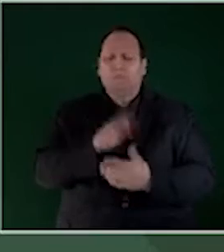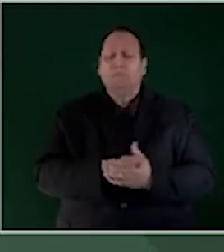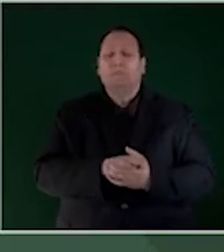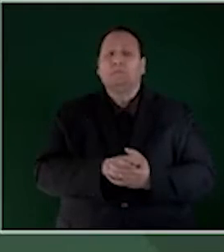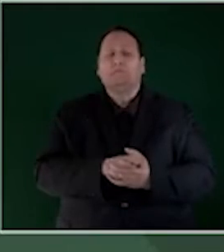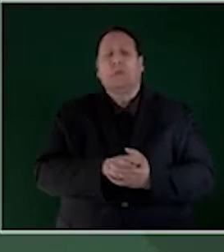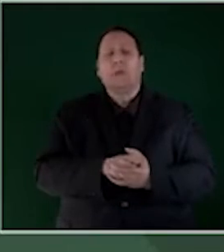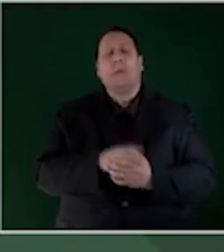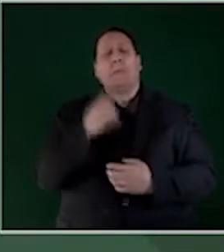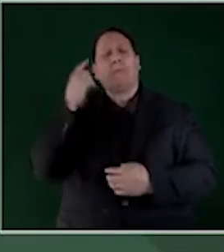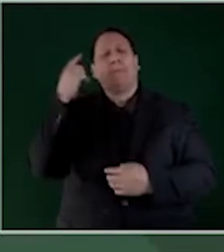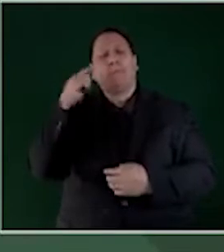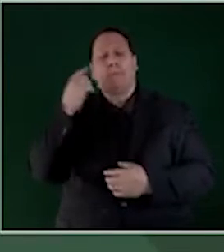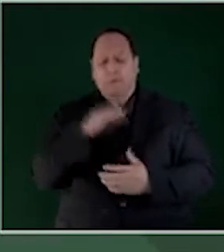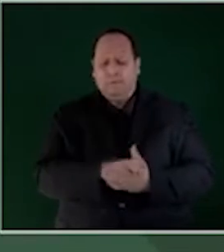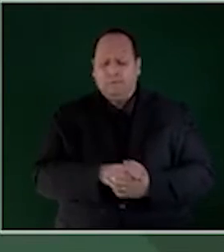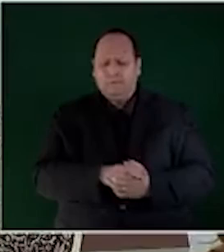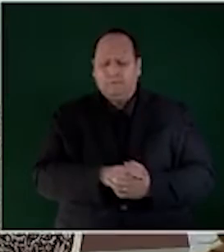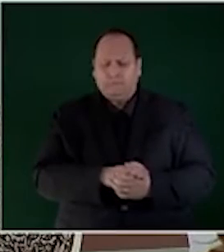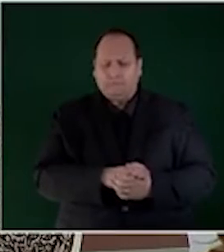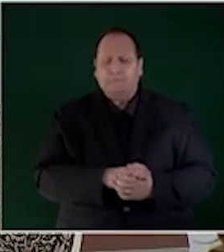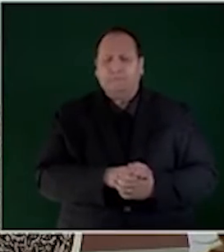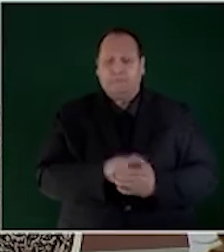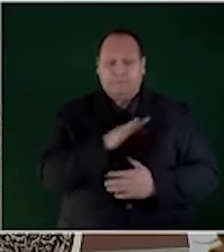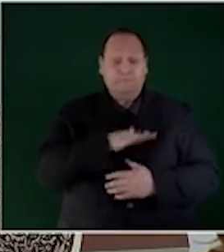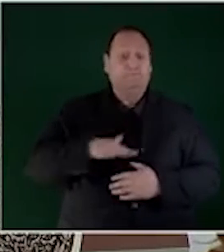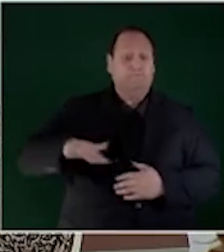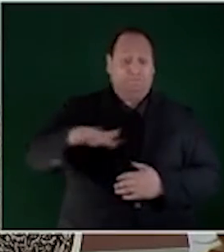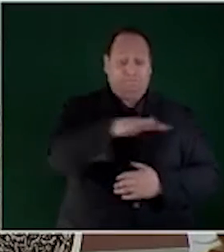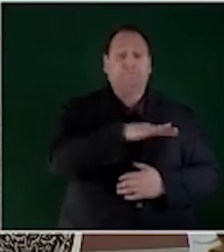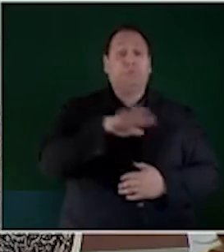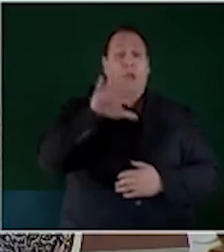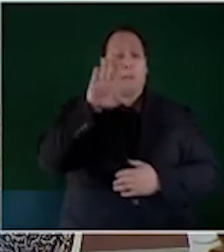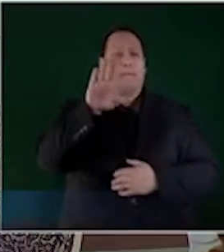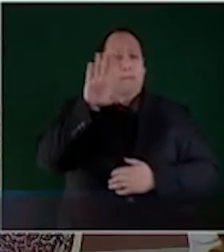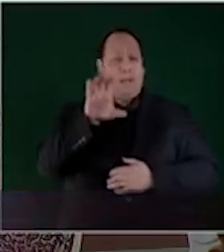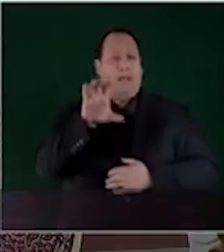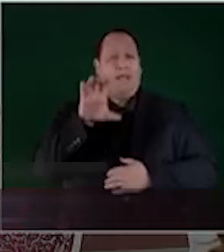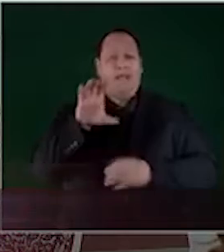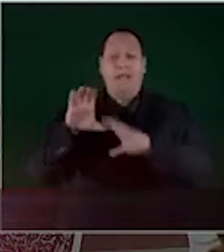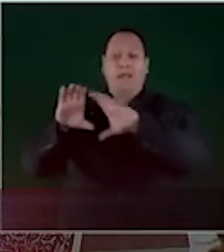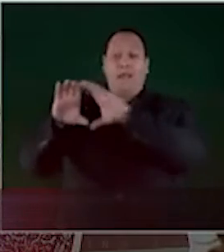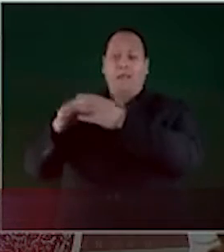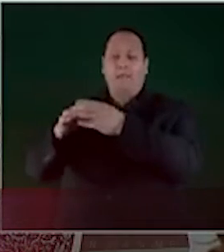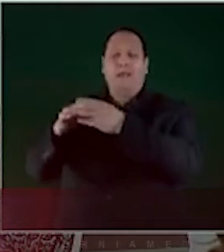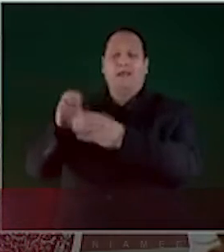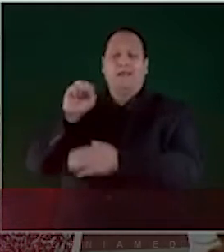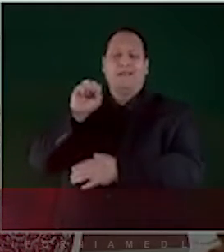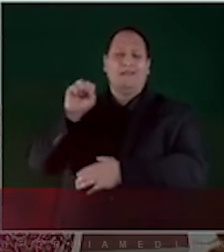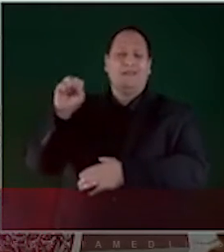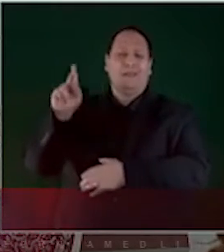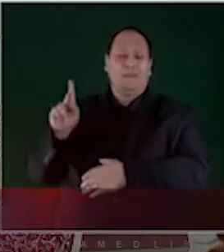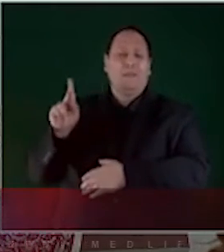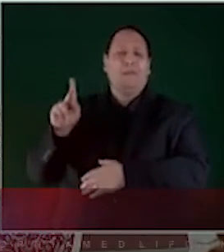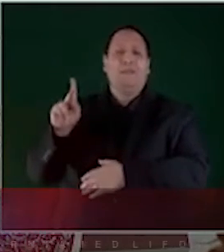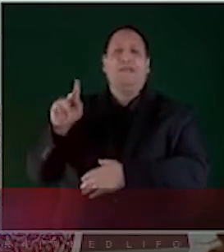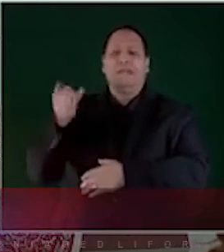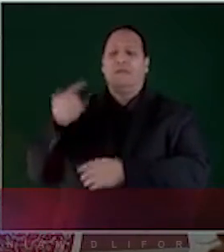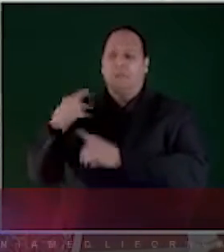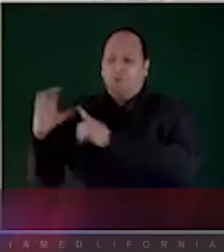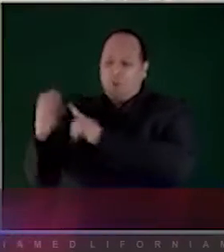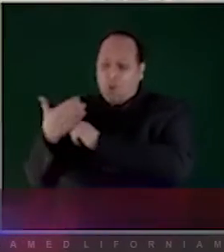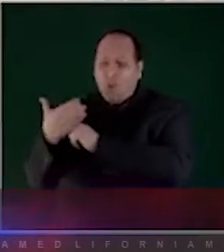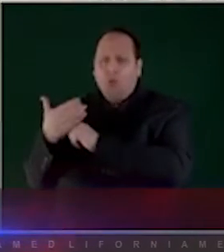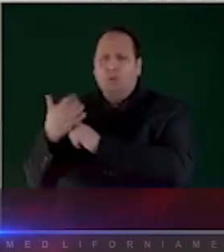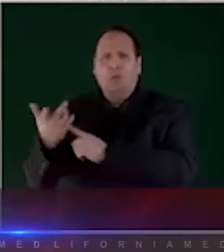se cuente Baja California con la secretaria de Seguridad Pública y Protección Ciudadana